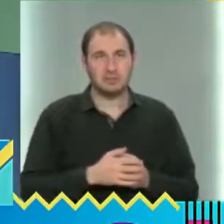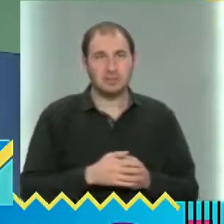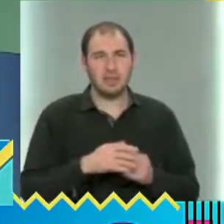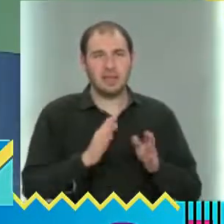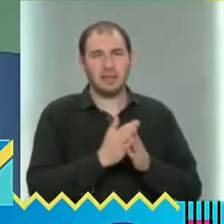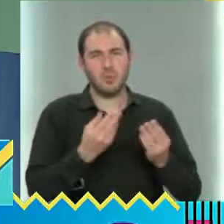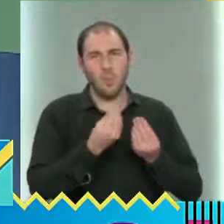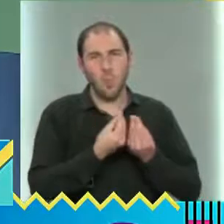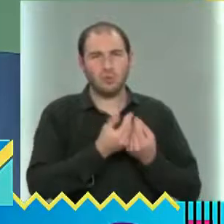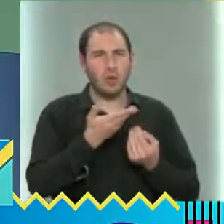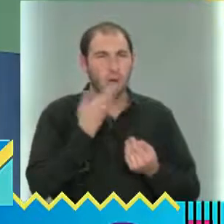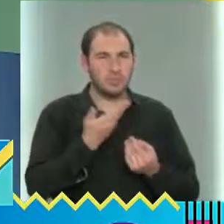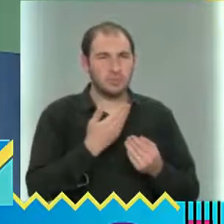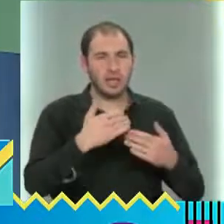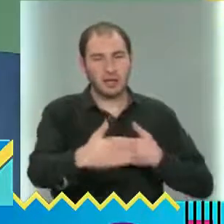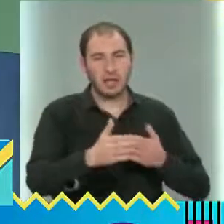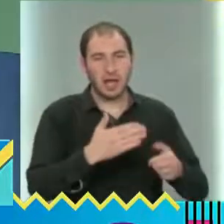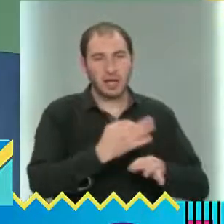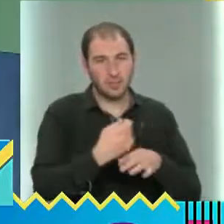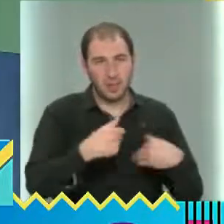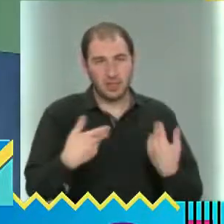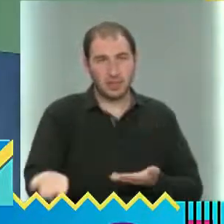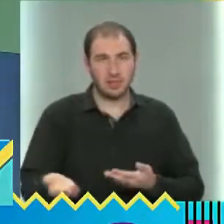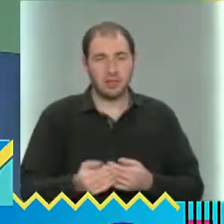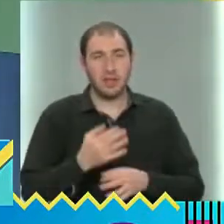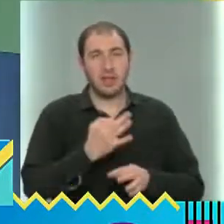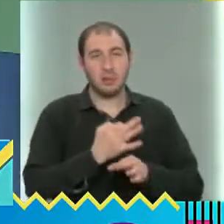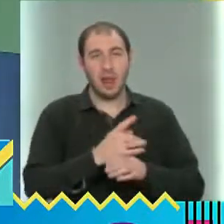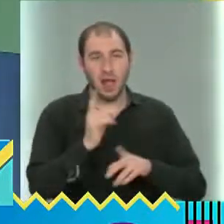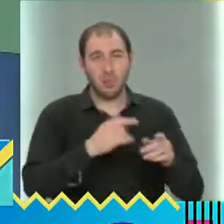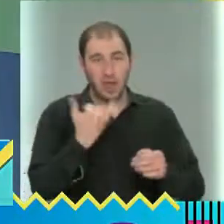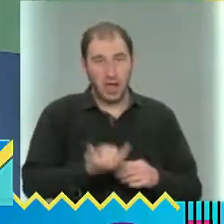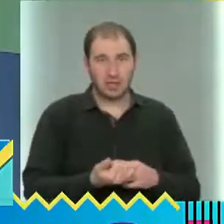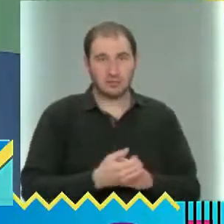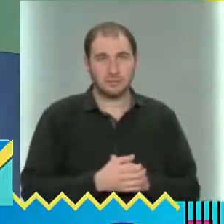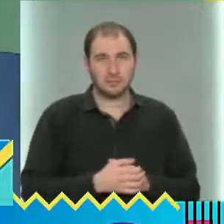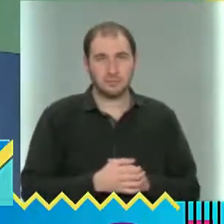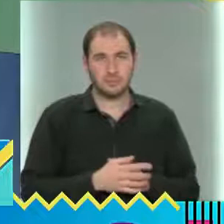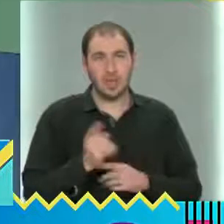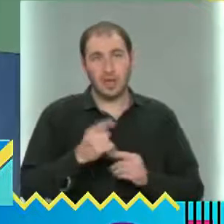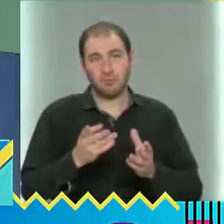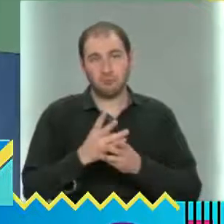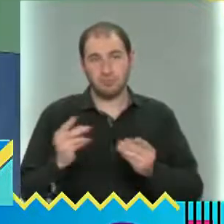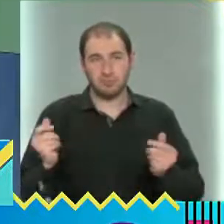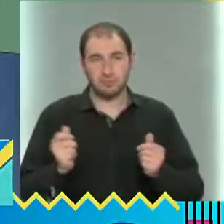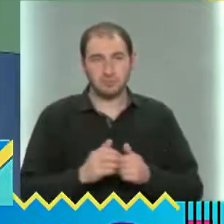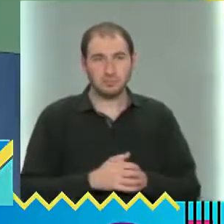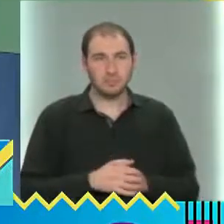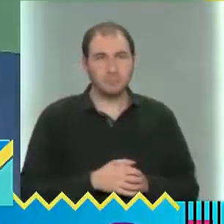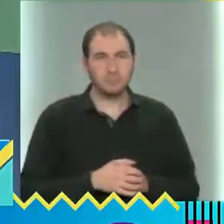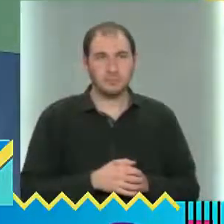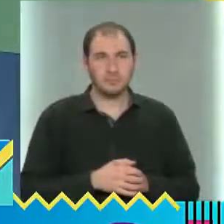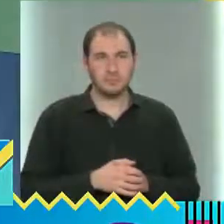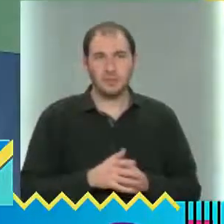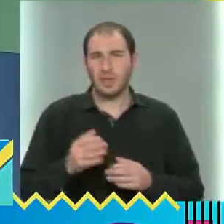montón de libros de poesía que llegaban en las cajas a las escuelas, y en algunas escuelas están y en otras han desaparecido. La